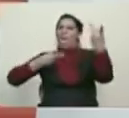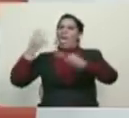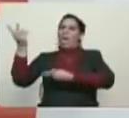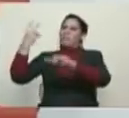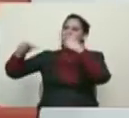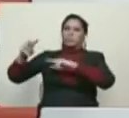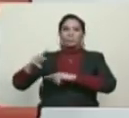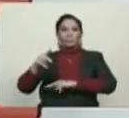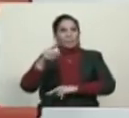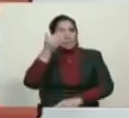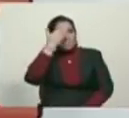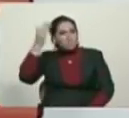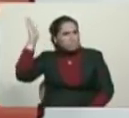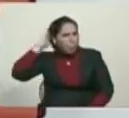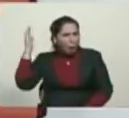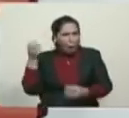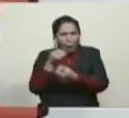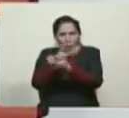Hipócrita.